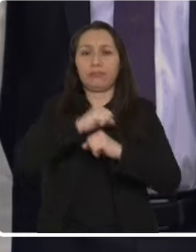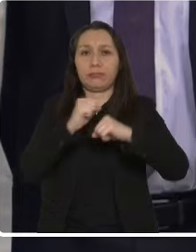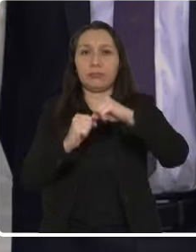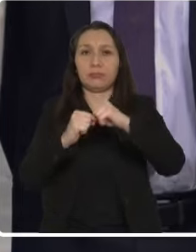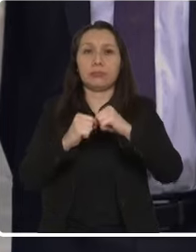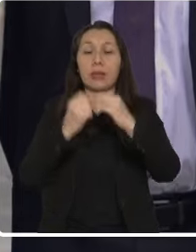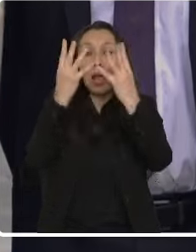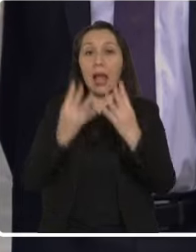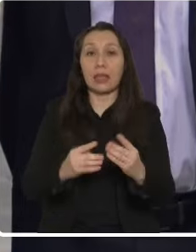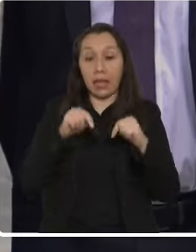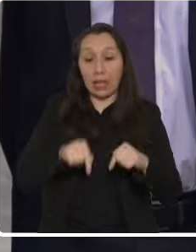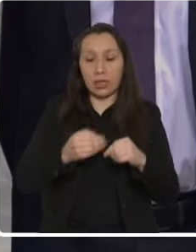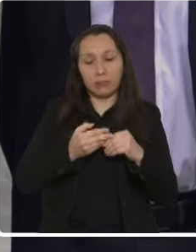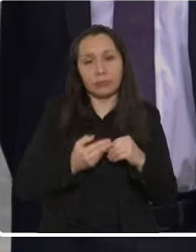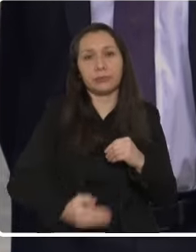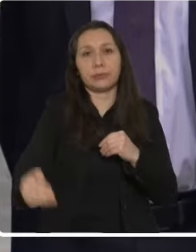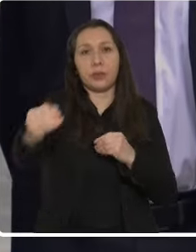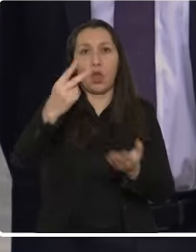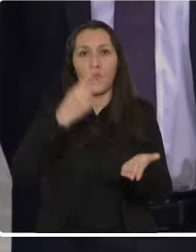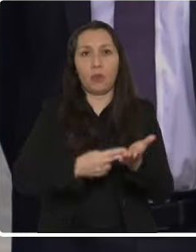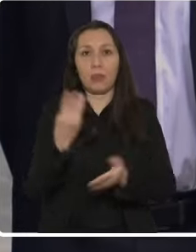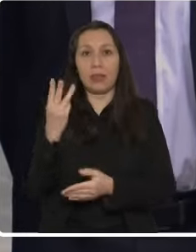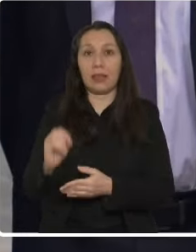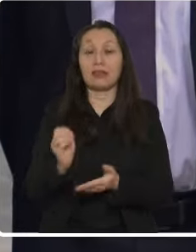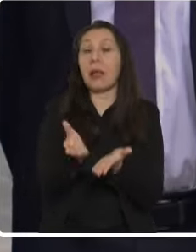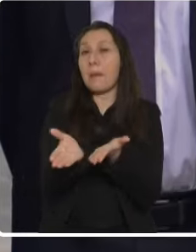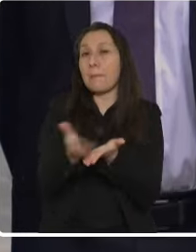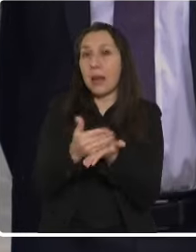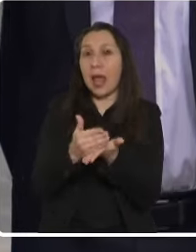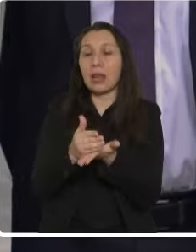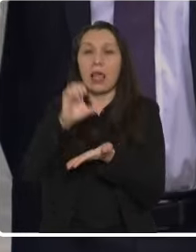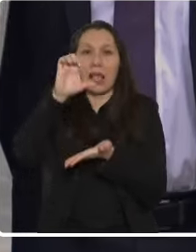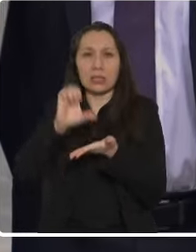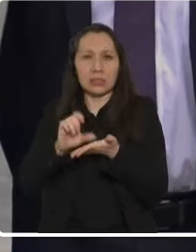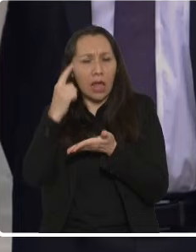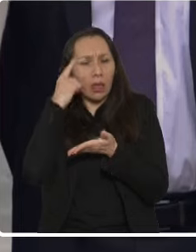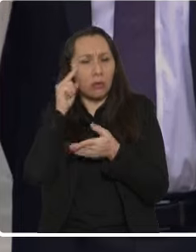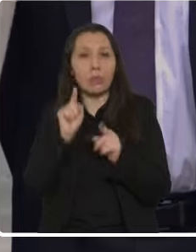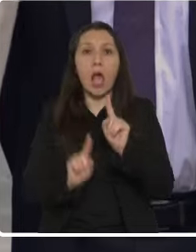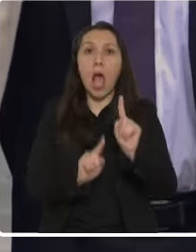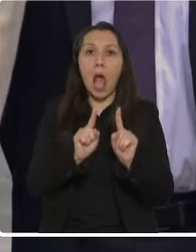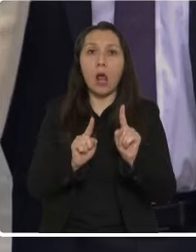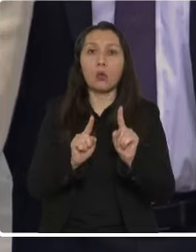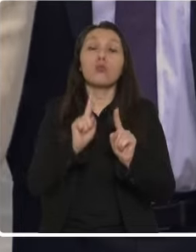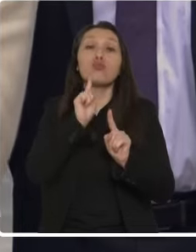de aquí al 2030. Esto es importante porque son planificaciones de Estado y algunas